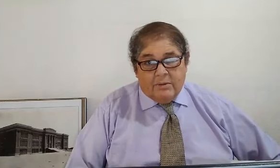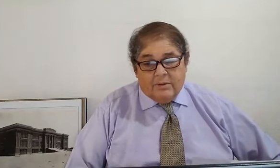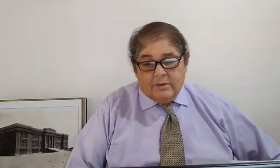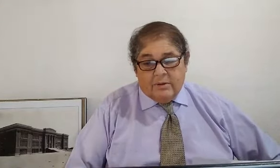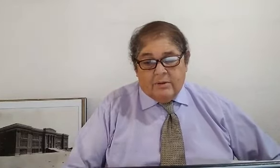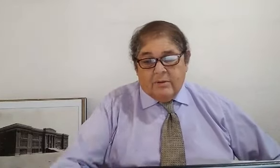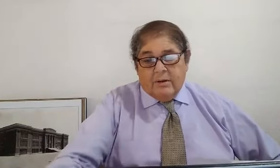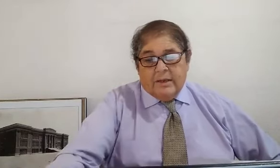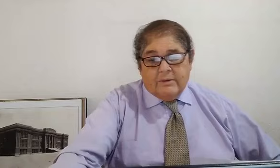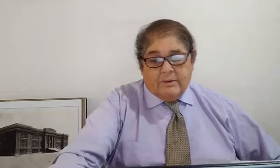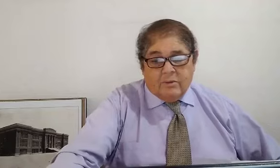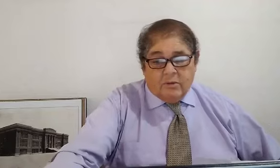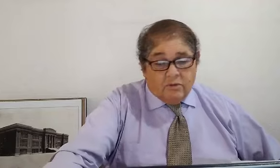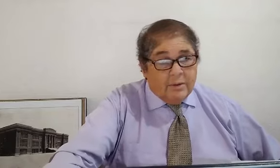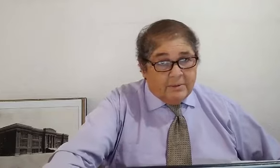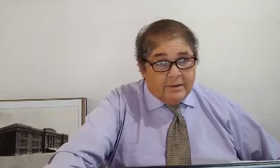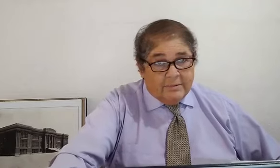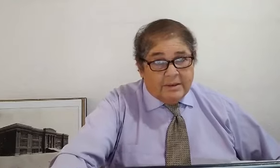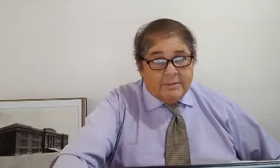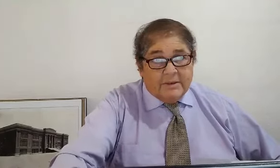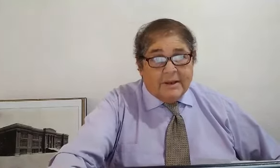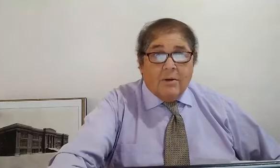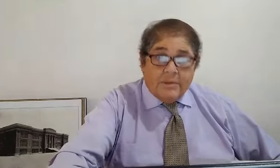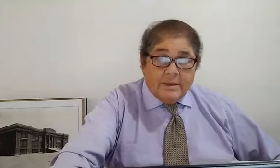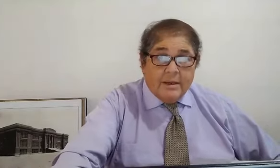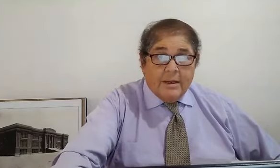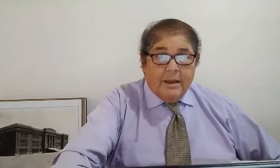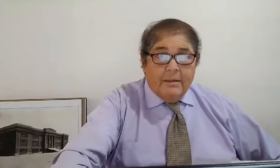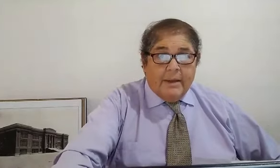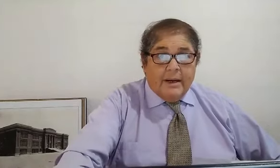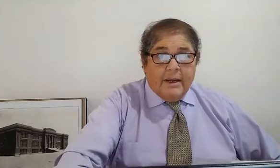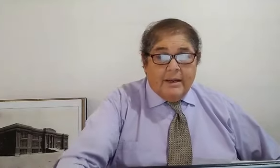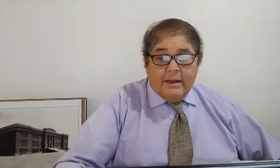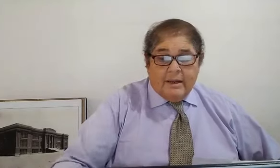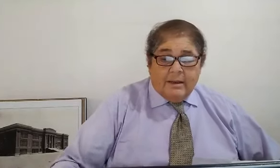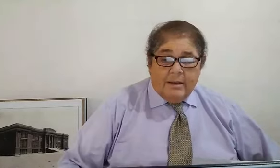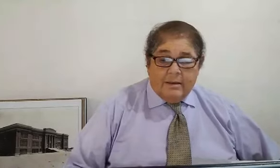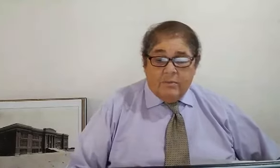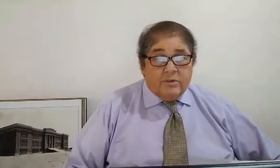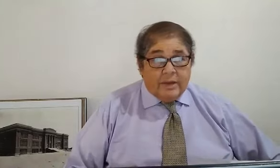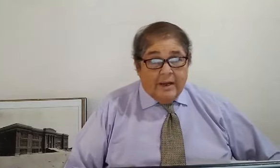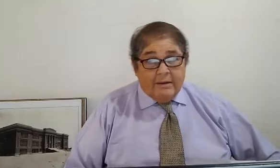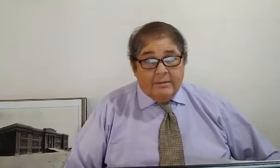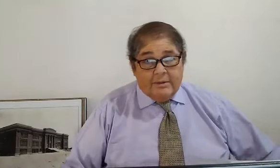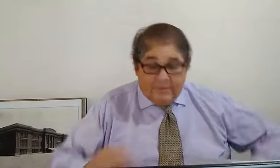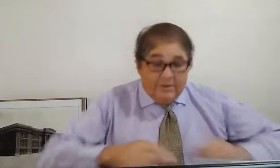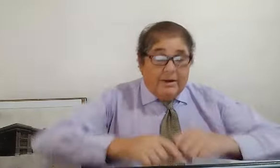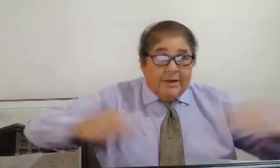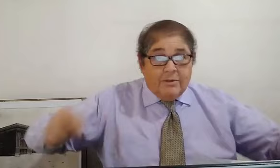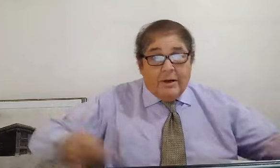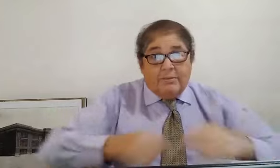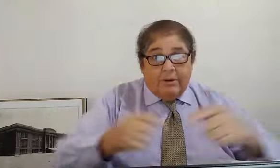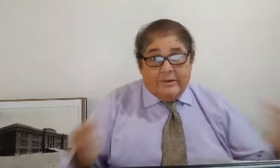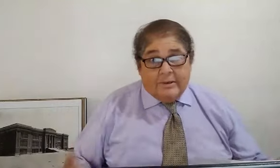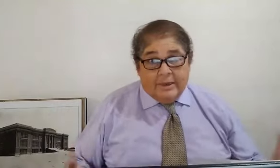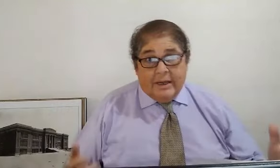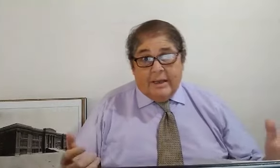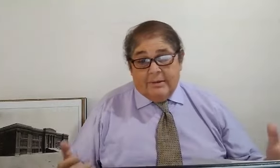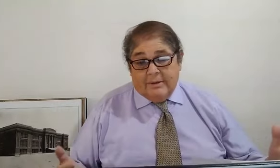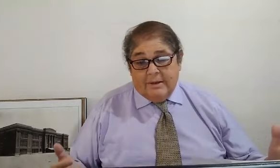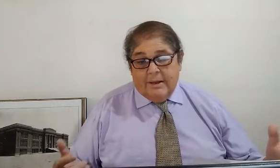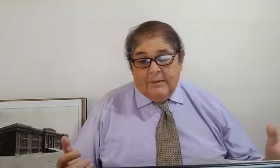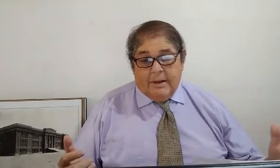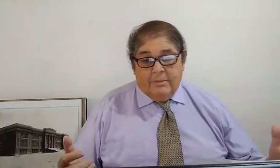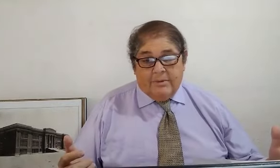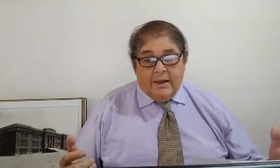depositando los cuerpos de las víctimas de COVID para buscar, estuvieron abriendo las bolsas de